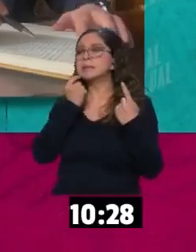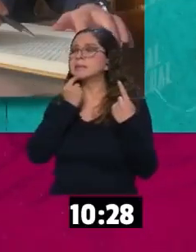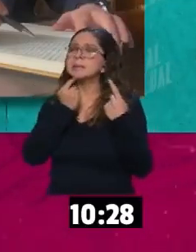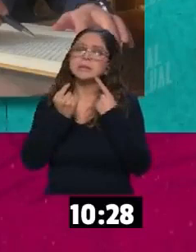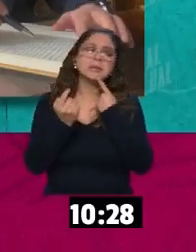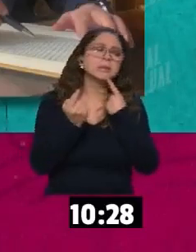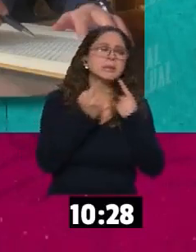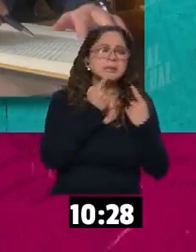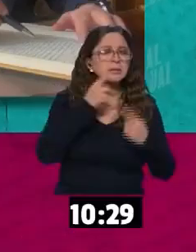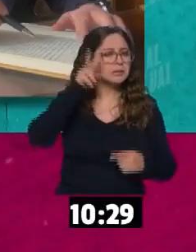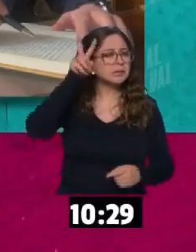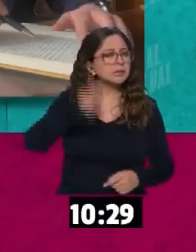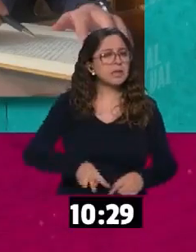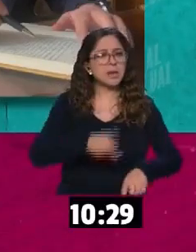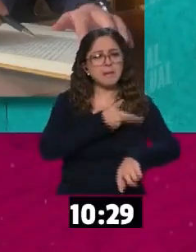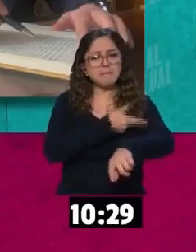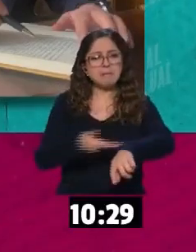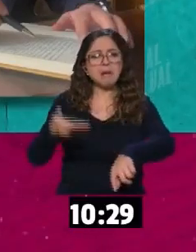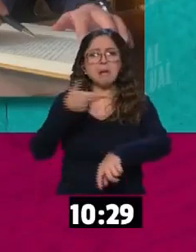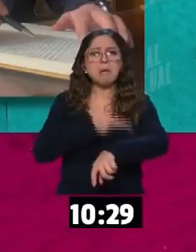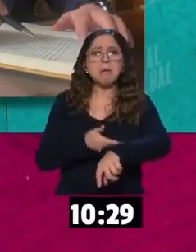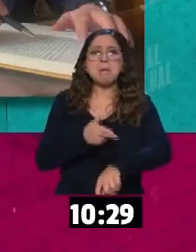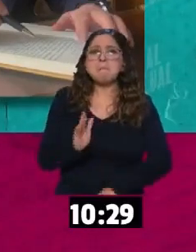muchos casos fue un diálogo de sordos